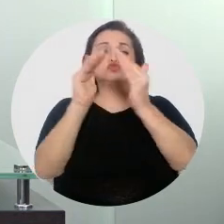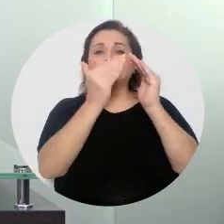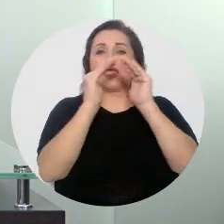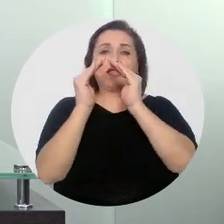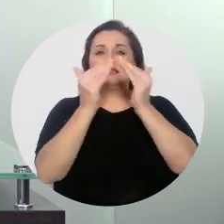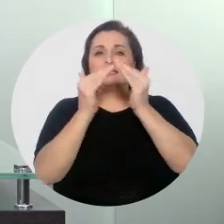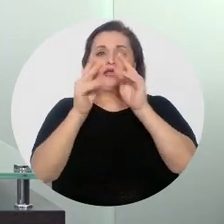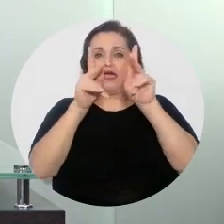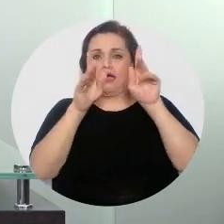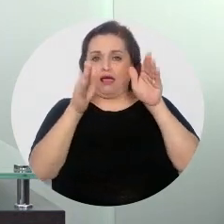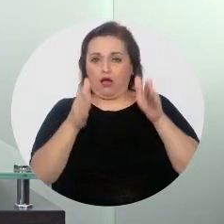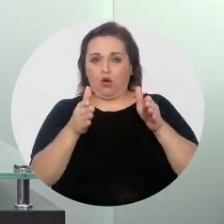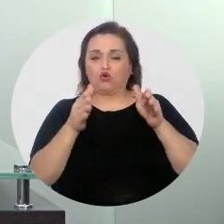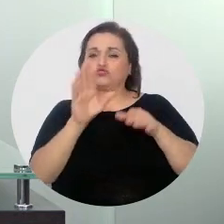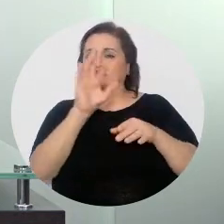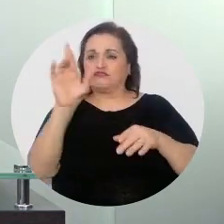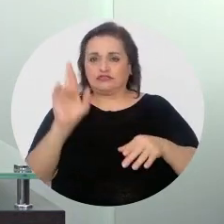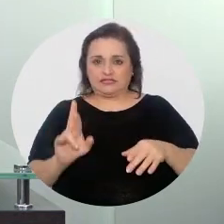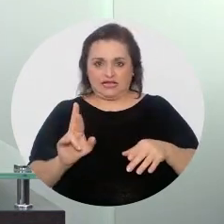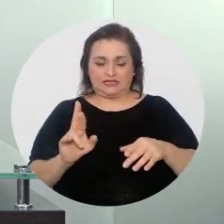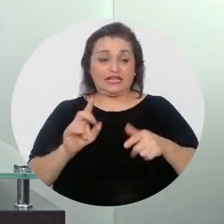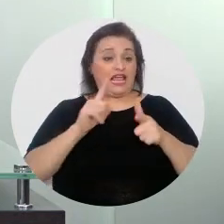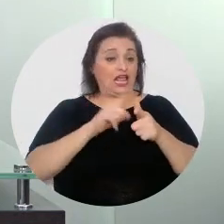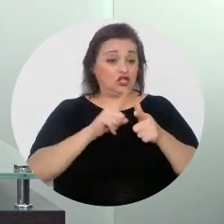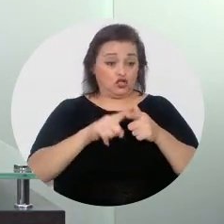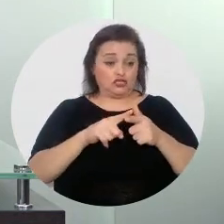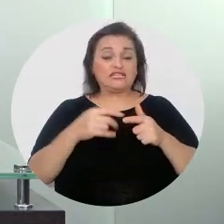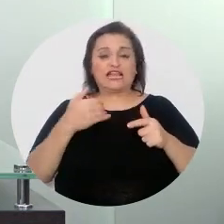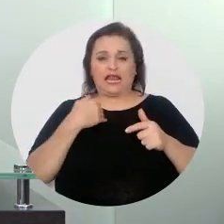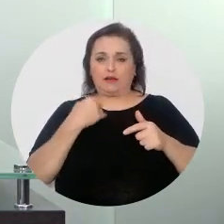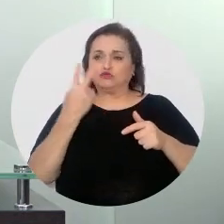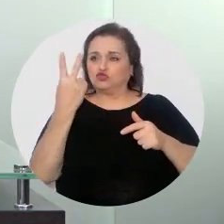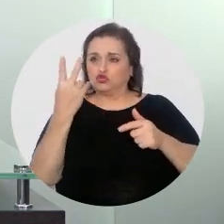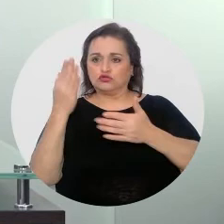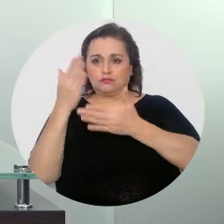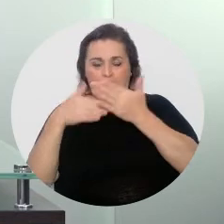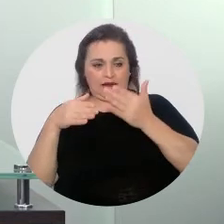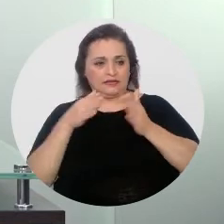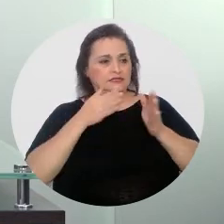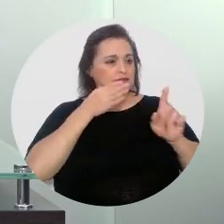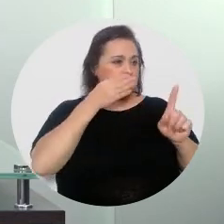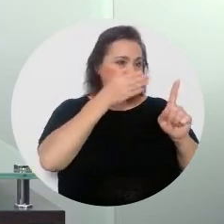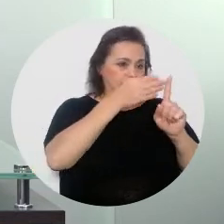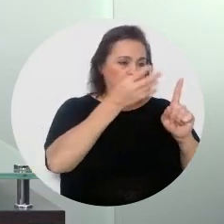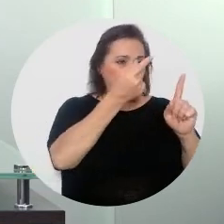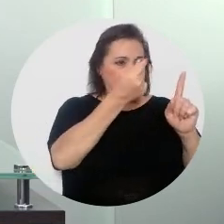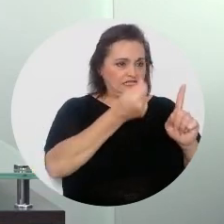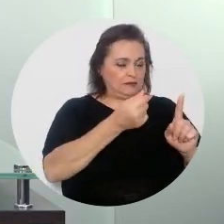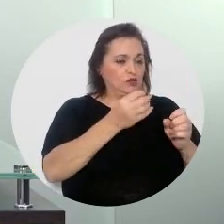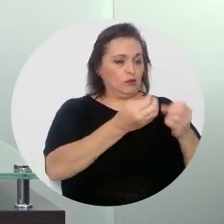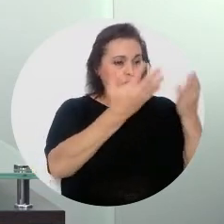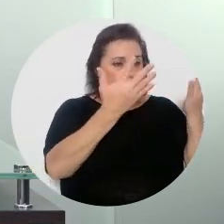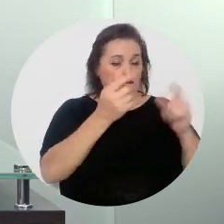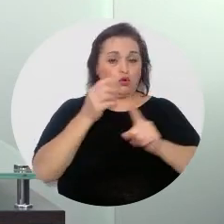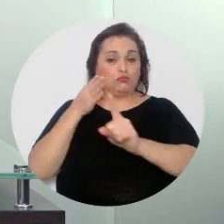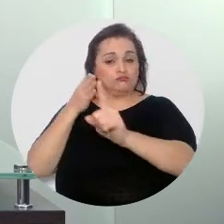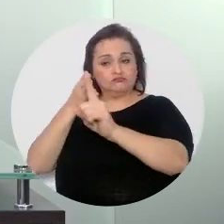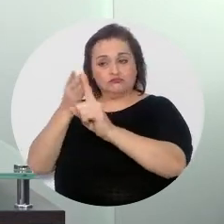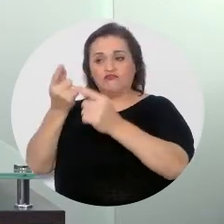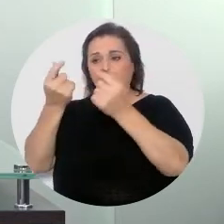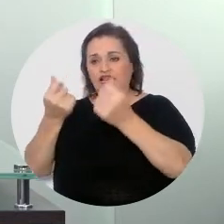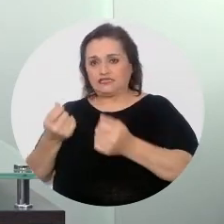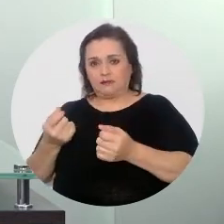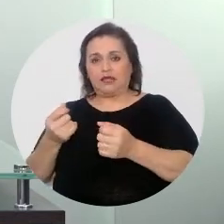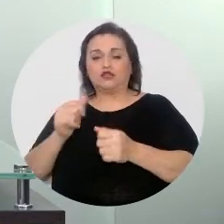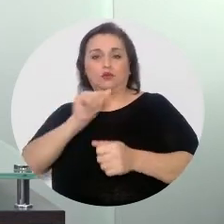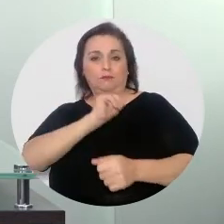costarricense. Ahora bien, entonces estamos aquí percibiendo dos vertientes, por un lado el financiamiento público, por un lado el